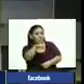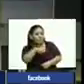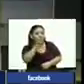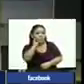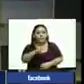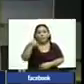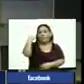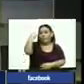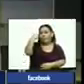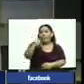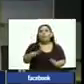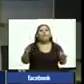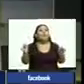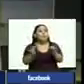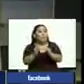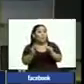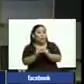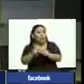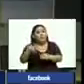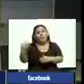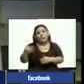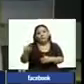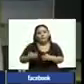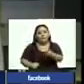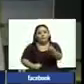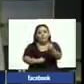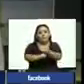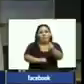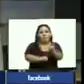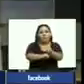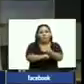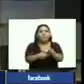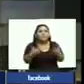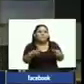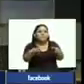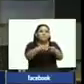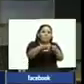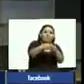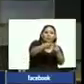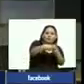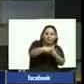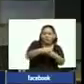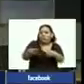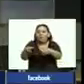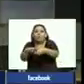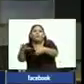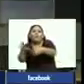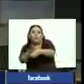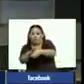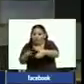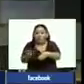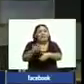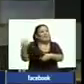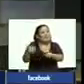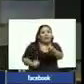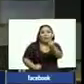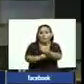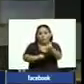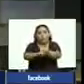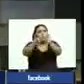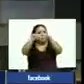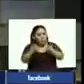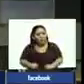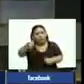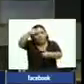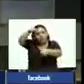también se necesita de la aprobación o del apoyo de las fracciones de ARENA y del FMLN para que esta aprobación del